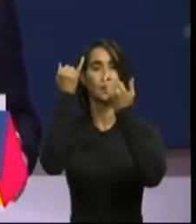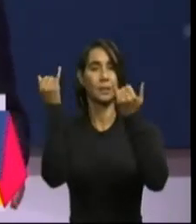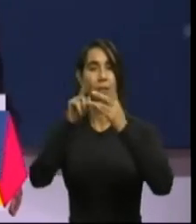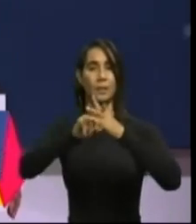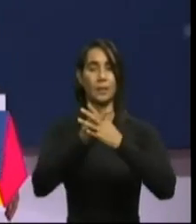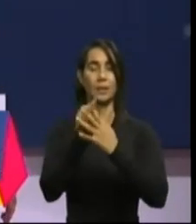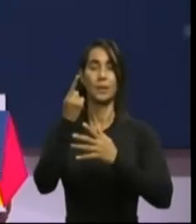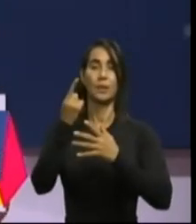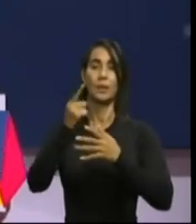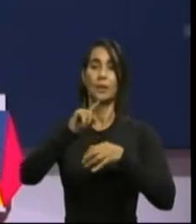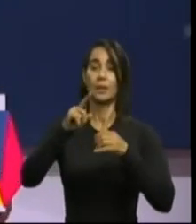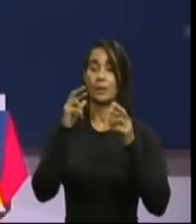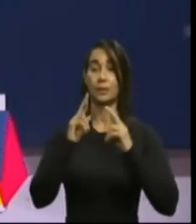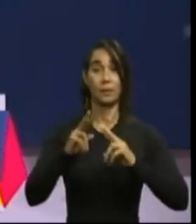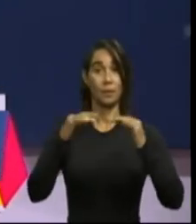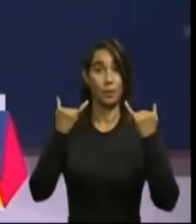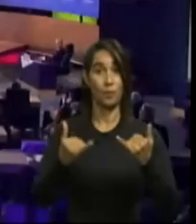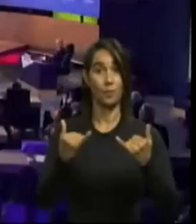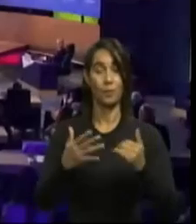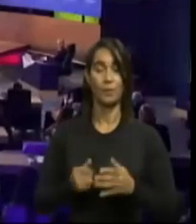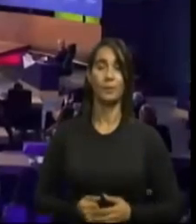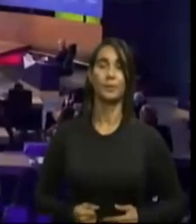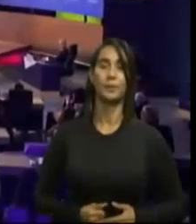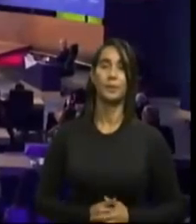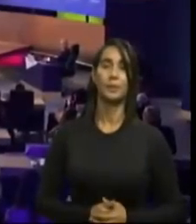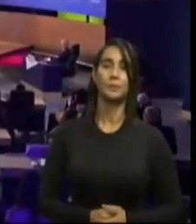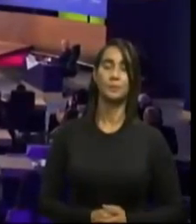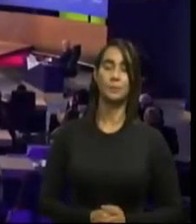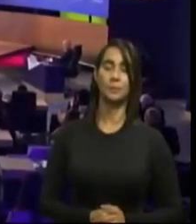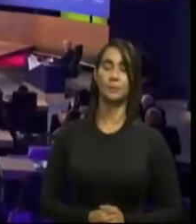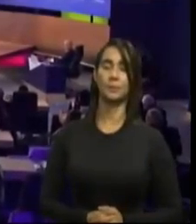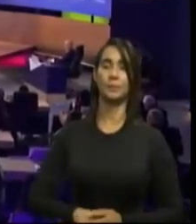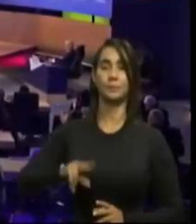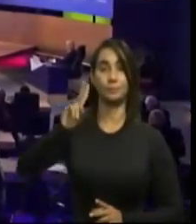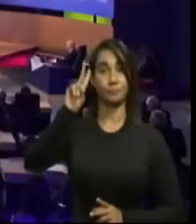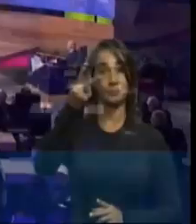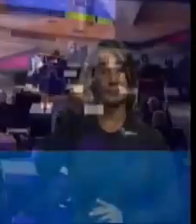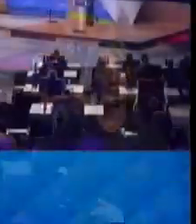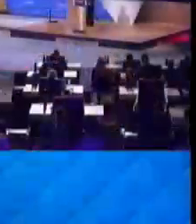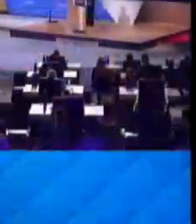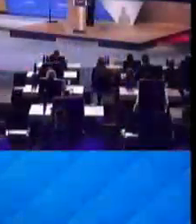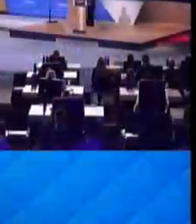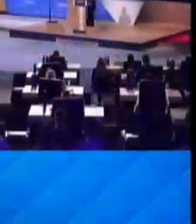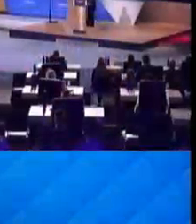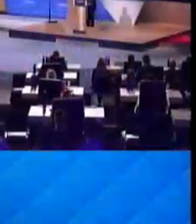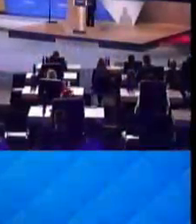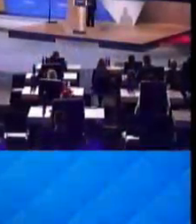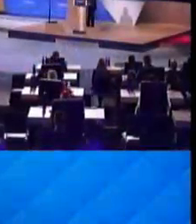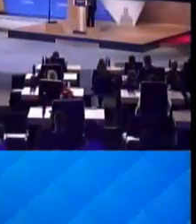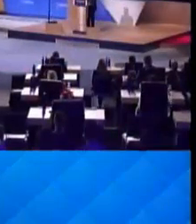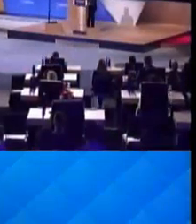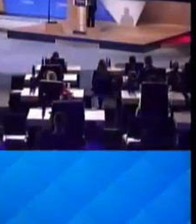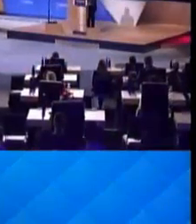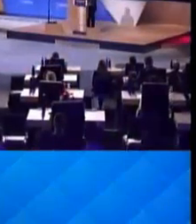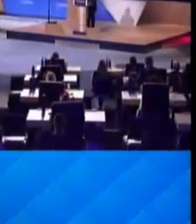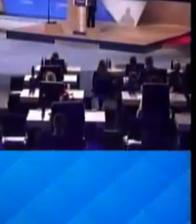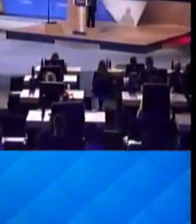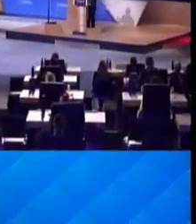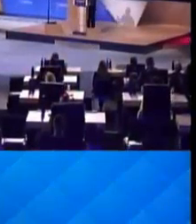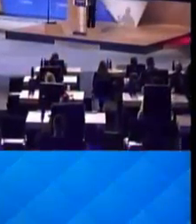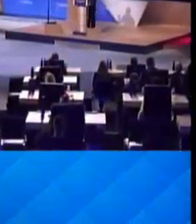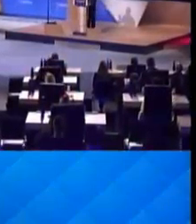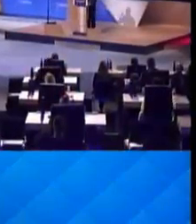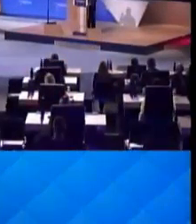a ser aplicadas de inmediato. Un segundo tema que nos afecta es la seguridad.